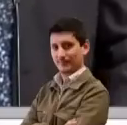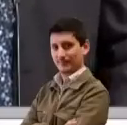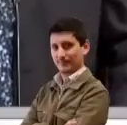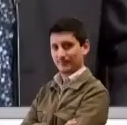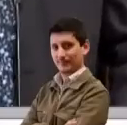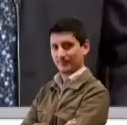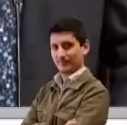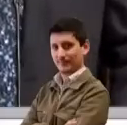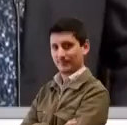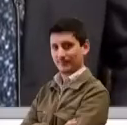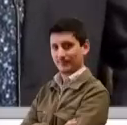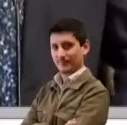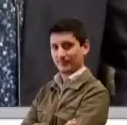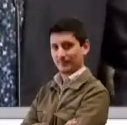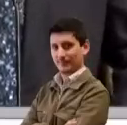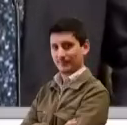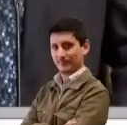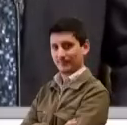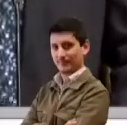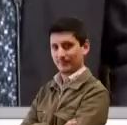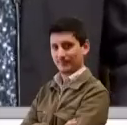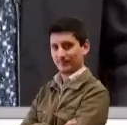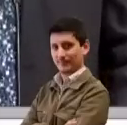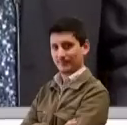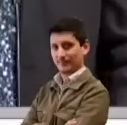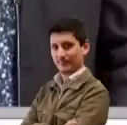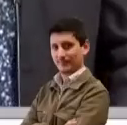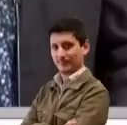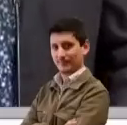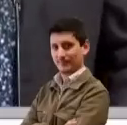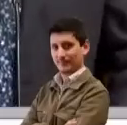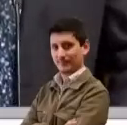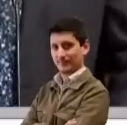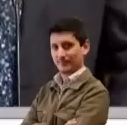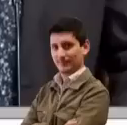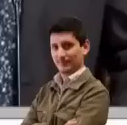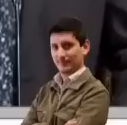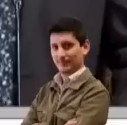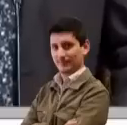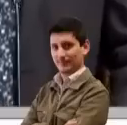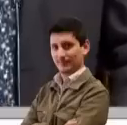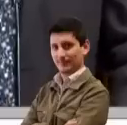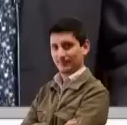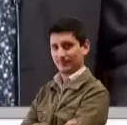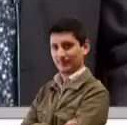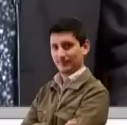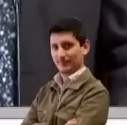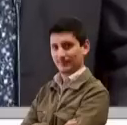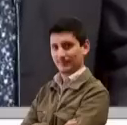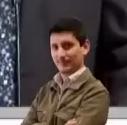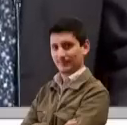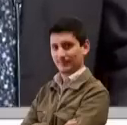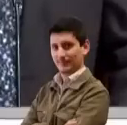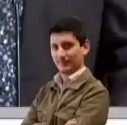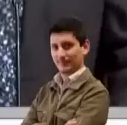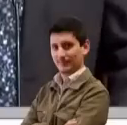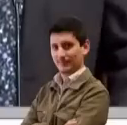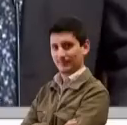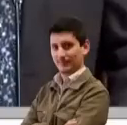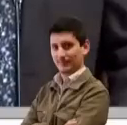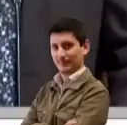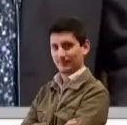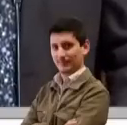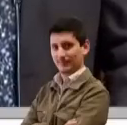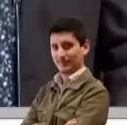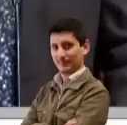todas partes. La declaración me pareció superficial, utilizando una calificación liviana y, sí, y amable. Es